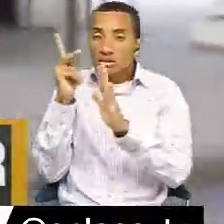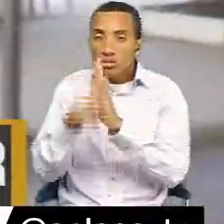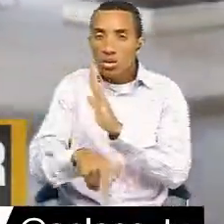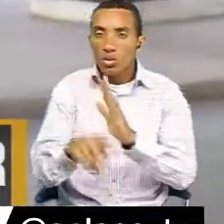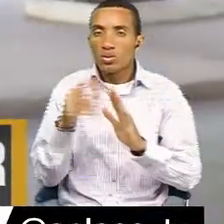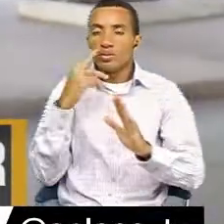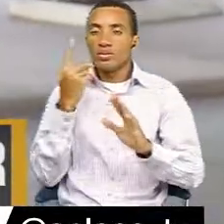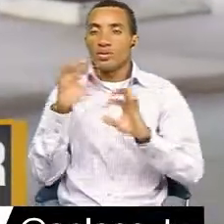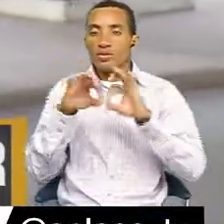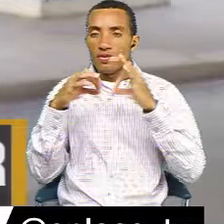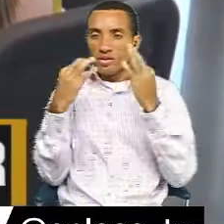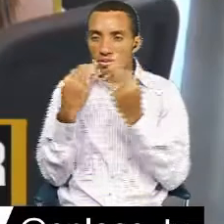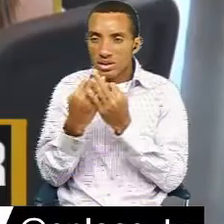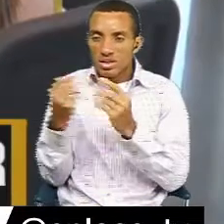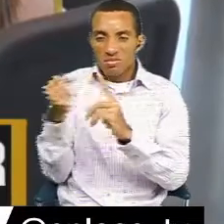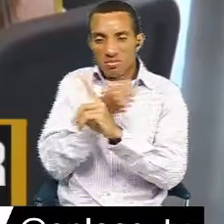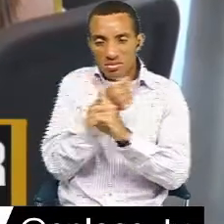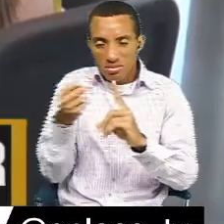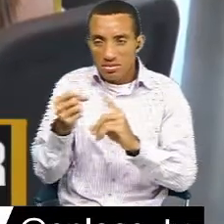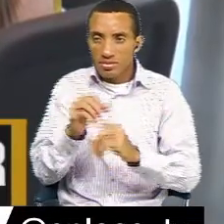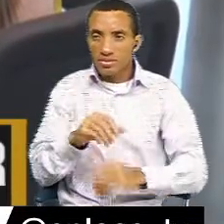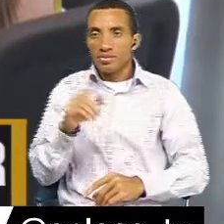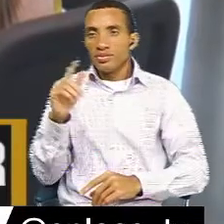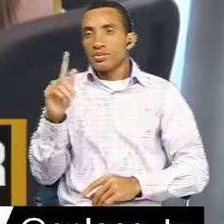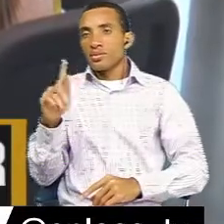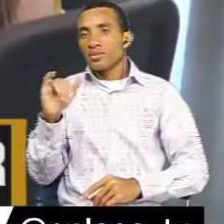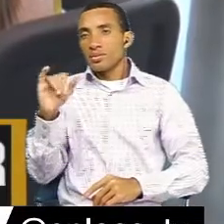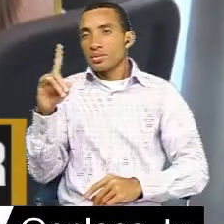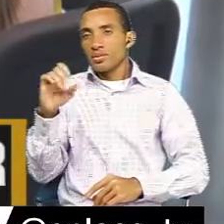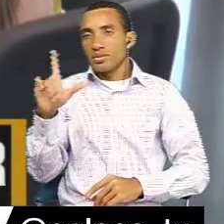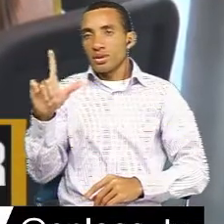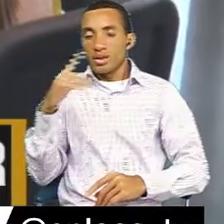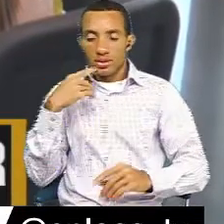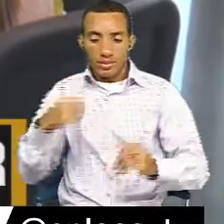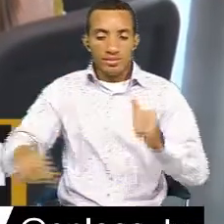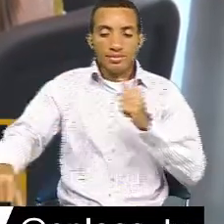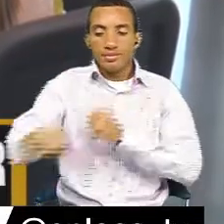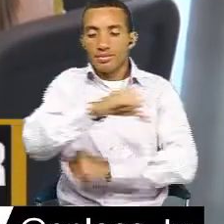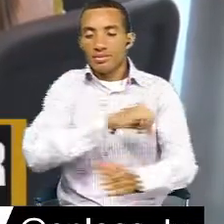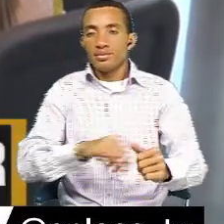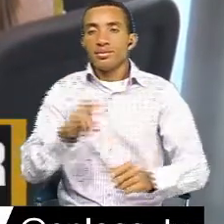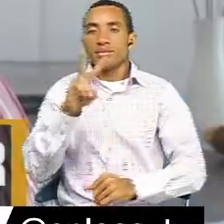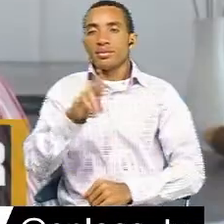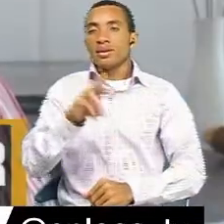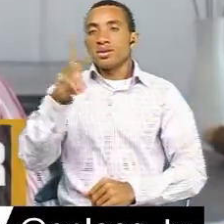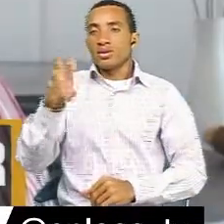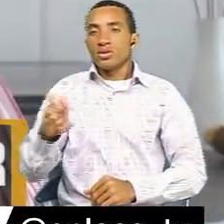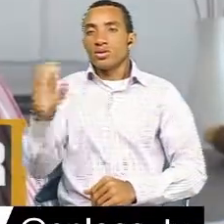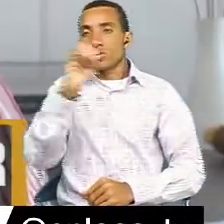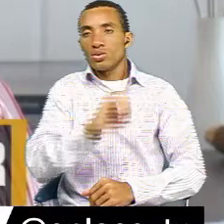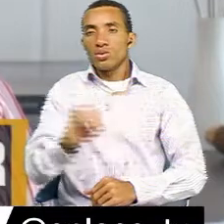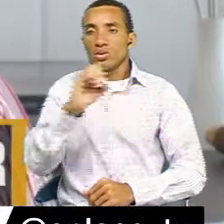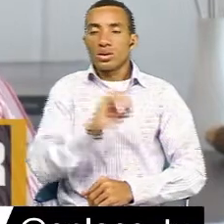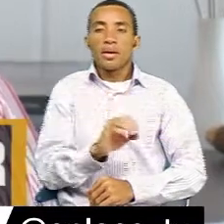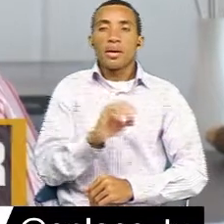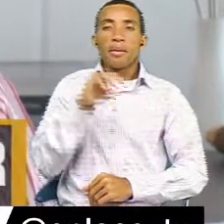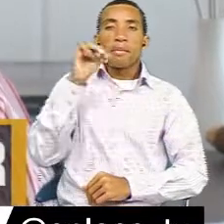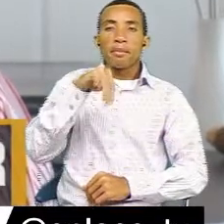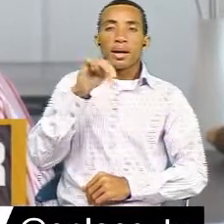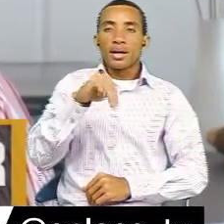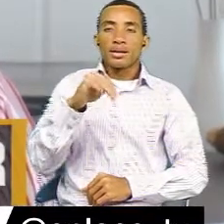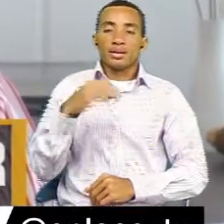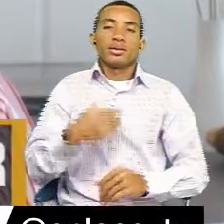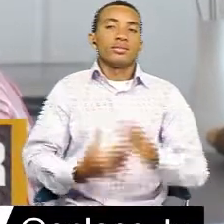violencia intrafamiliar, entre otros. Fidel Gómez dejará su cargo este viernes 28 de octubre y el martes próximo estará posesionándose como el